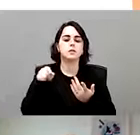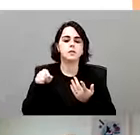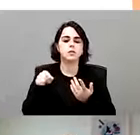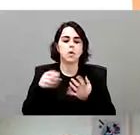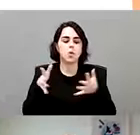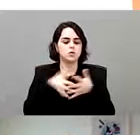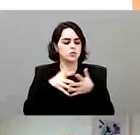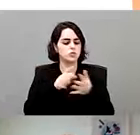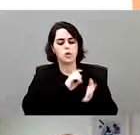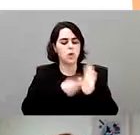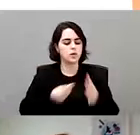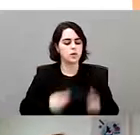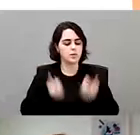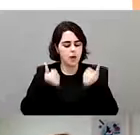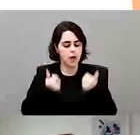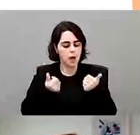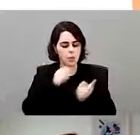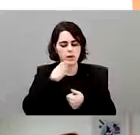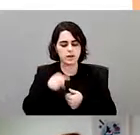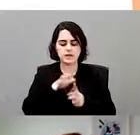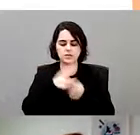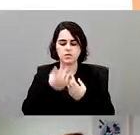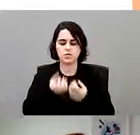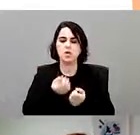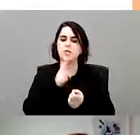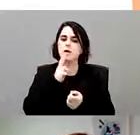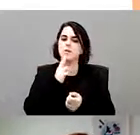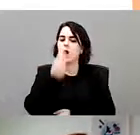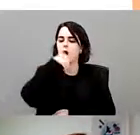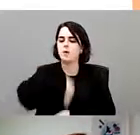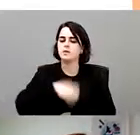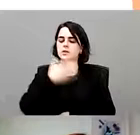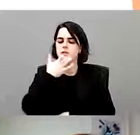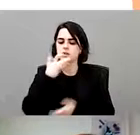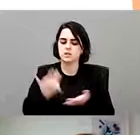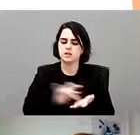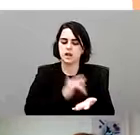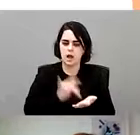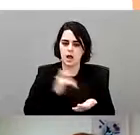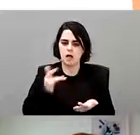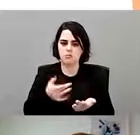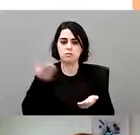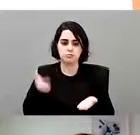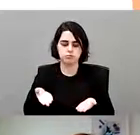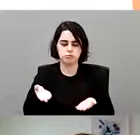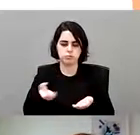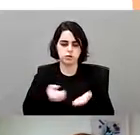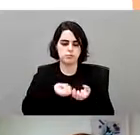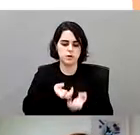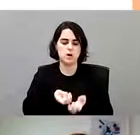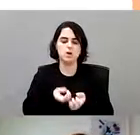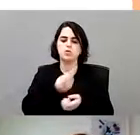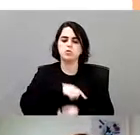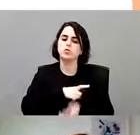estructuras más completas porque ella tiende a omitir los verbos cuando se expresa en la tablet, entonces se lo recordamos que tiene que hacer